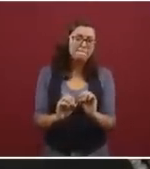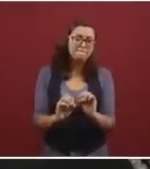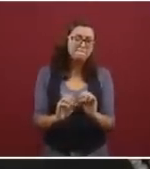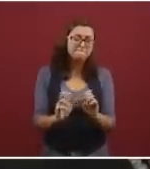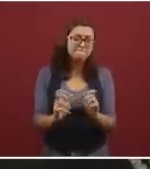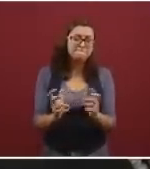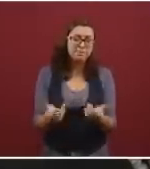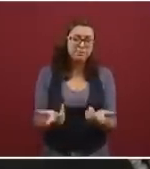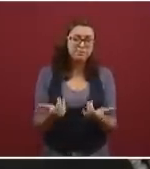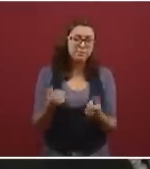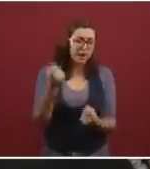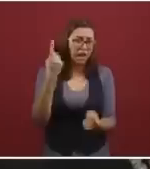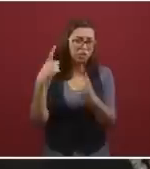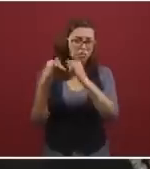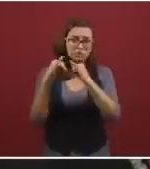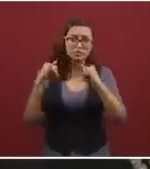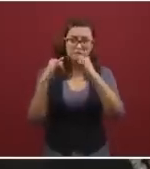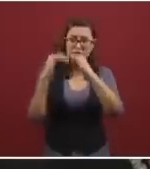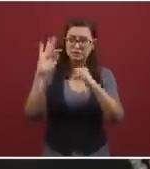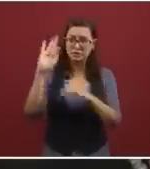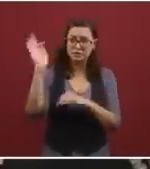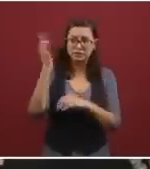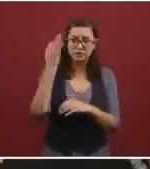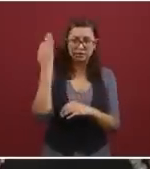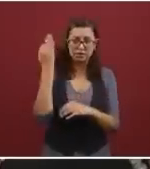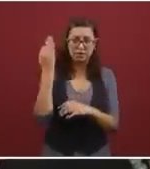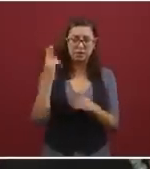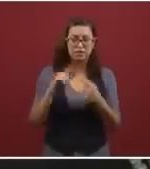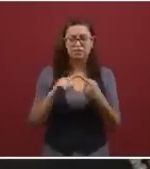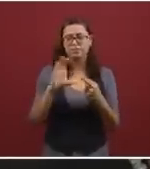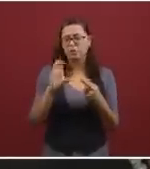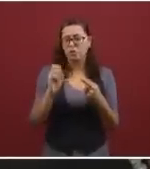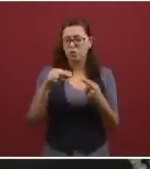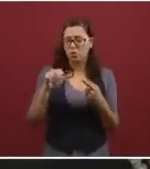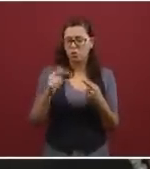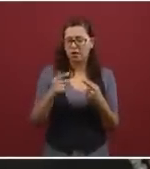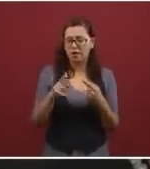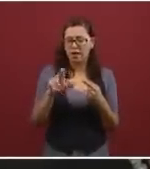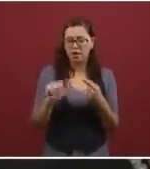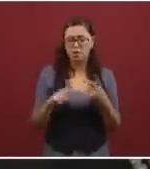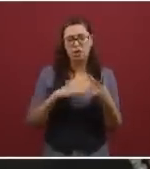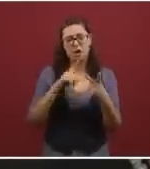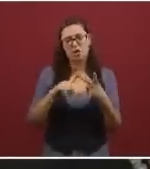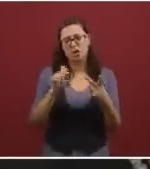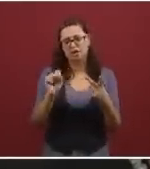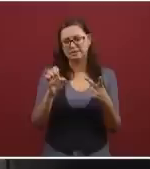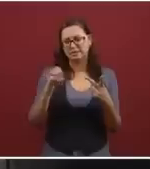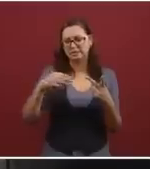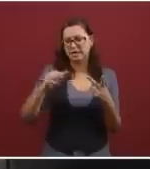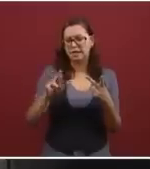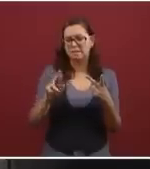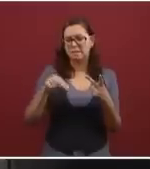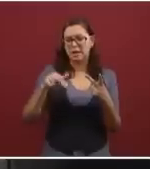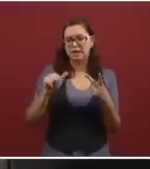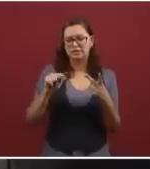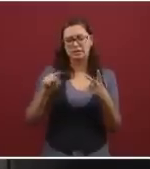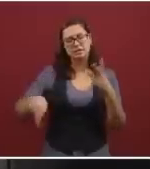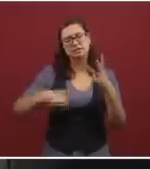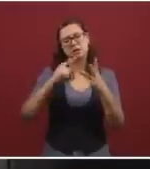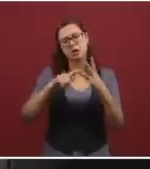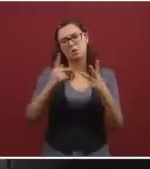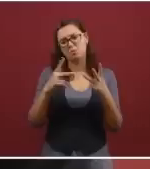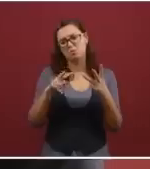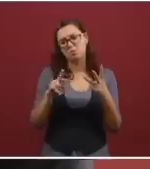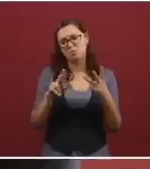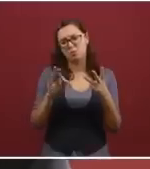algunas dependencias federales que hay, como Conagua, Semarnat o Profepa,